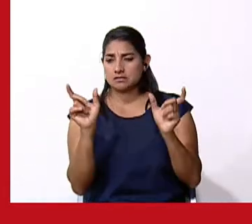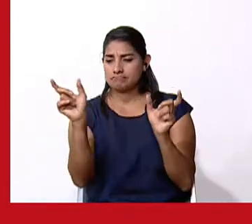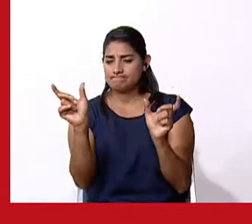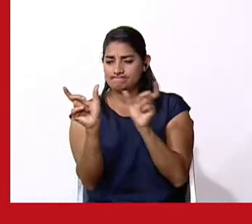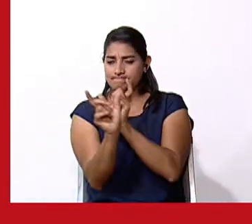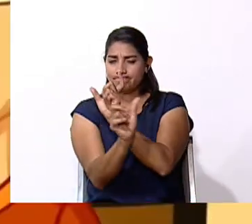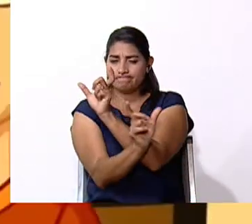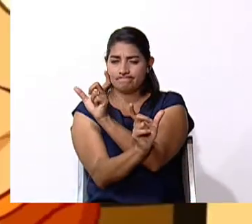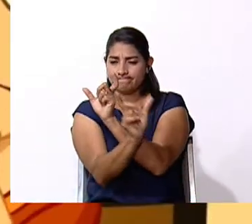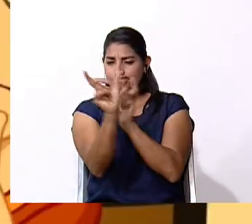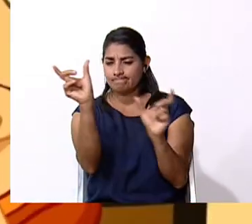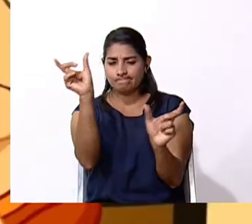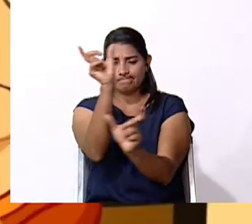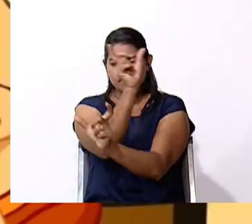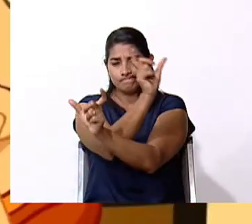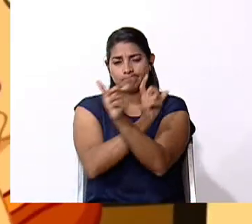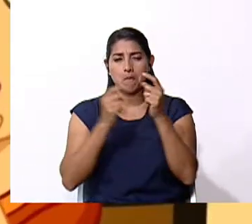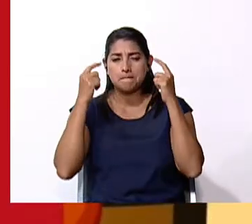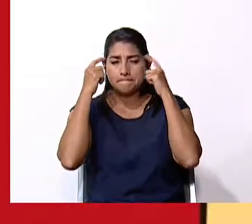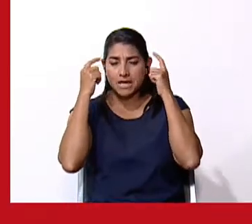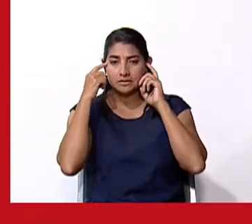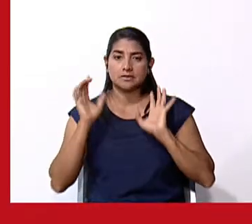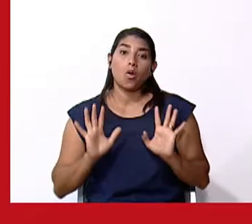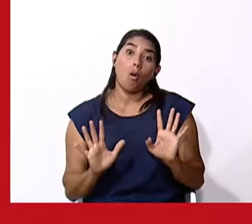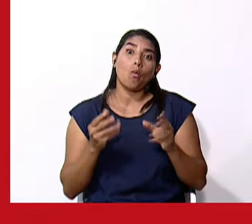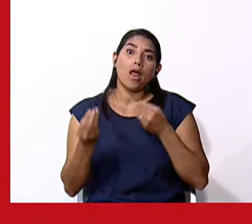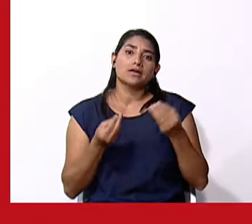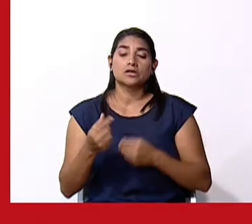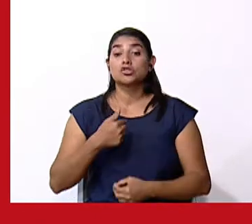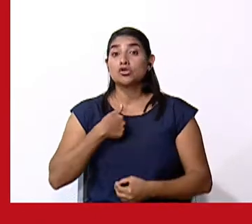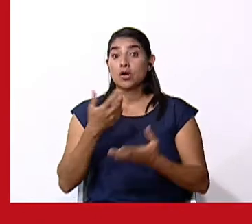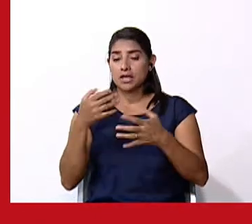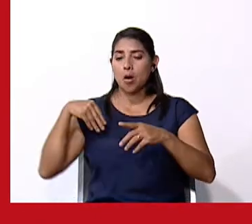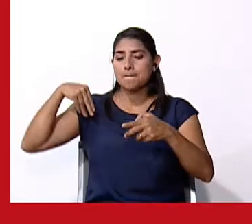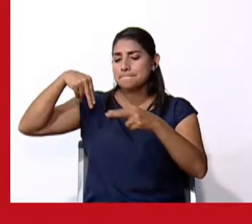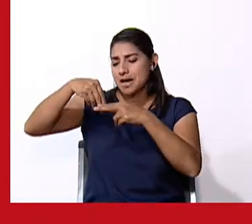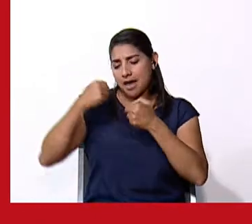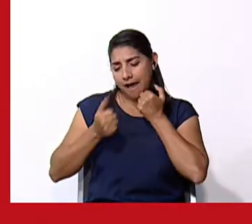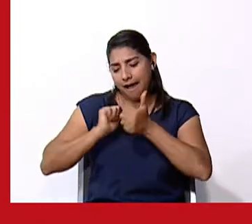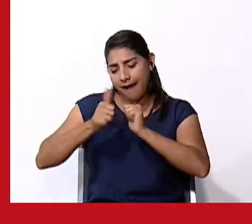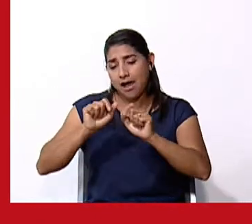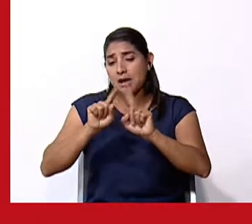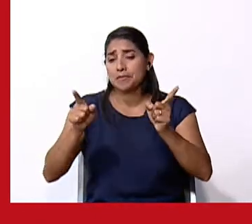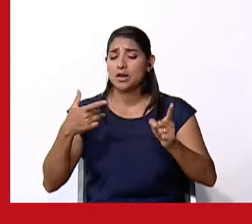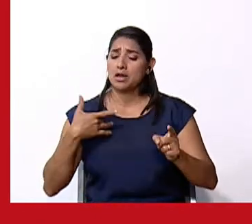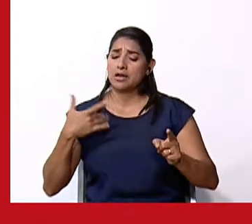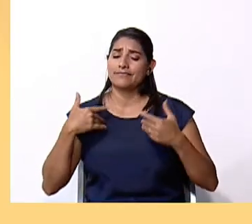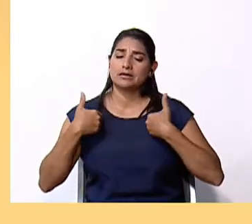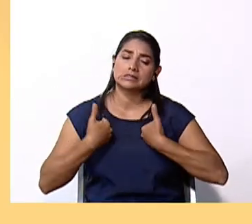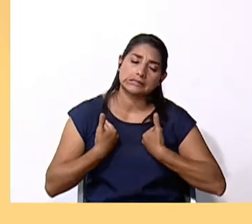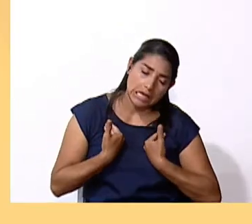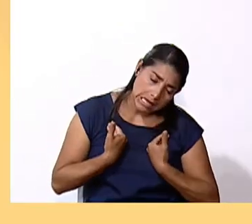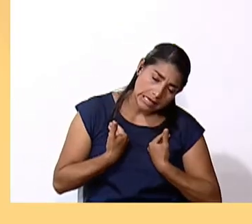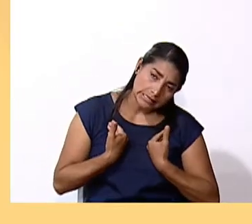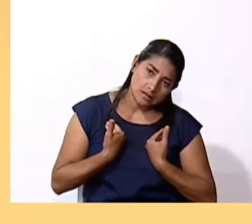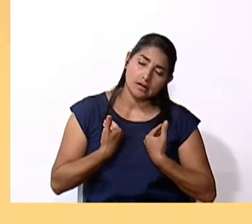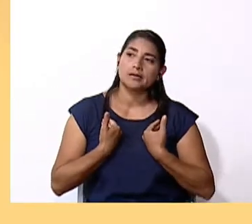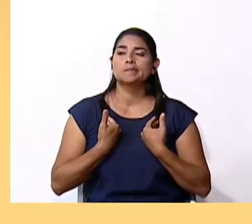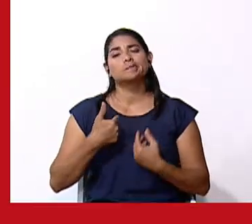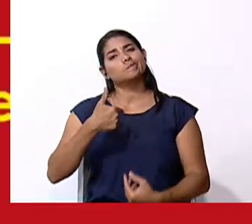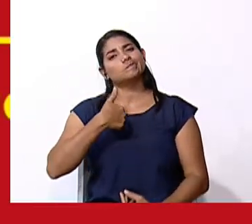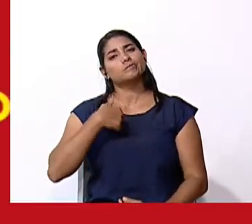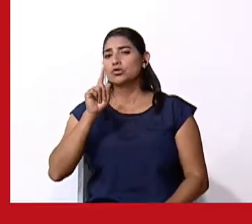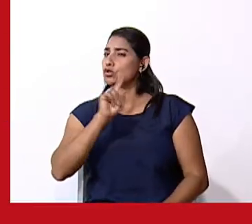de oposición. Yo pondría, quiero correr la maratón. Pero me encuentro cansado. Yo en